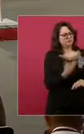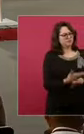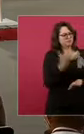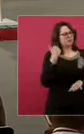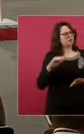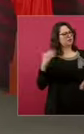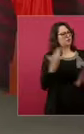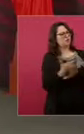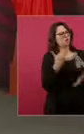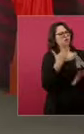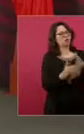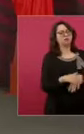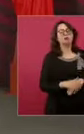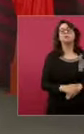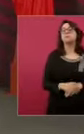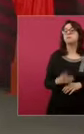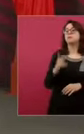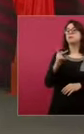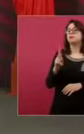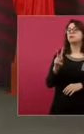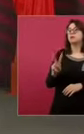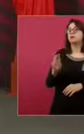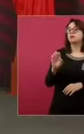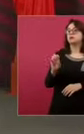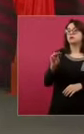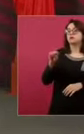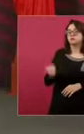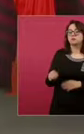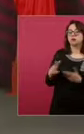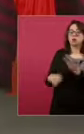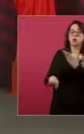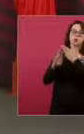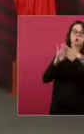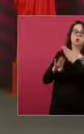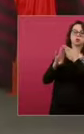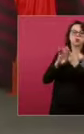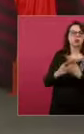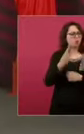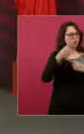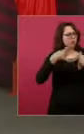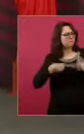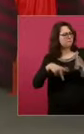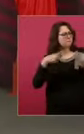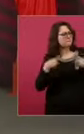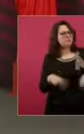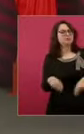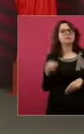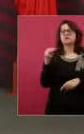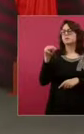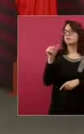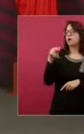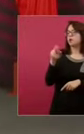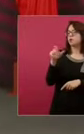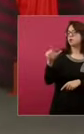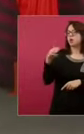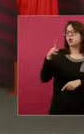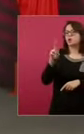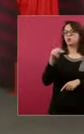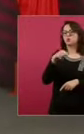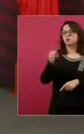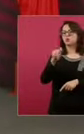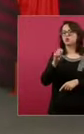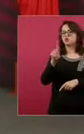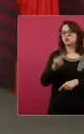dice? Partido Verde y todo el Cabildo. Pero específicamente de una persona. Manuel Muñoz Cano, Carlos